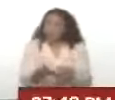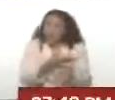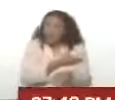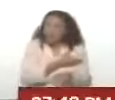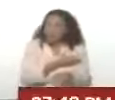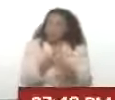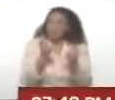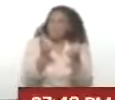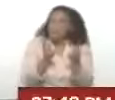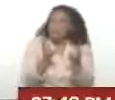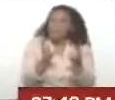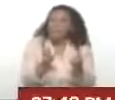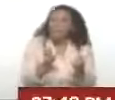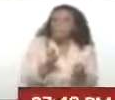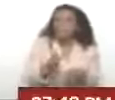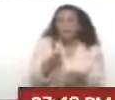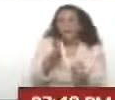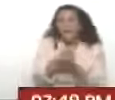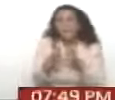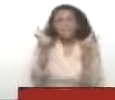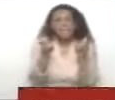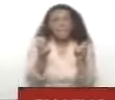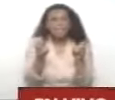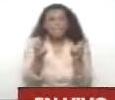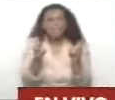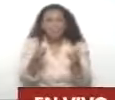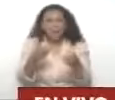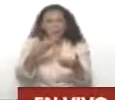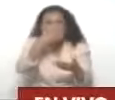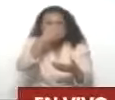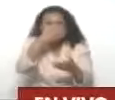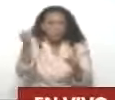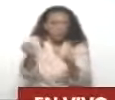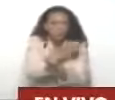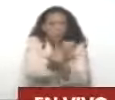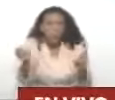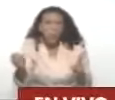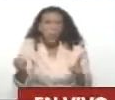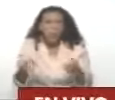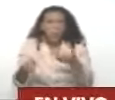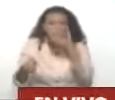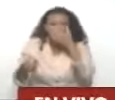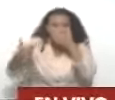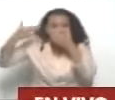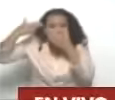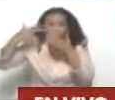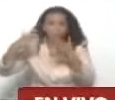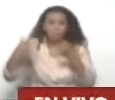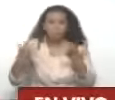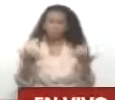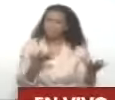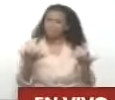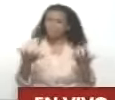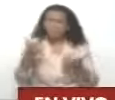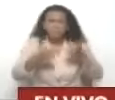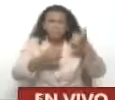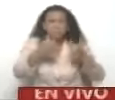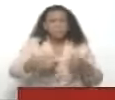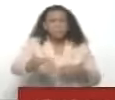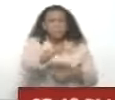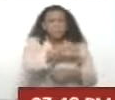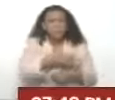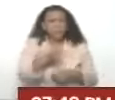mi compañera Madeleine. Usted habla del terrorismo, del fascismo que ahora se presentan como candidatos. Y esos que se presentan